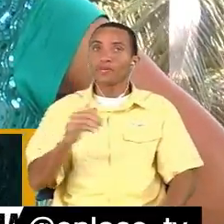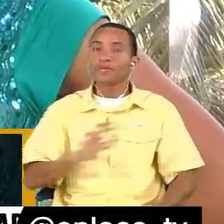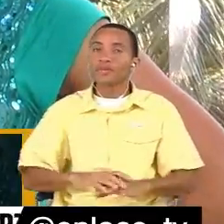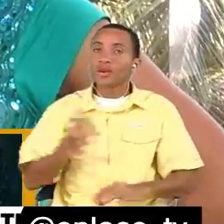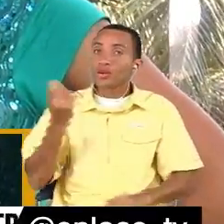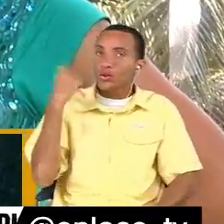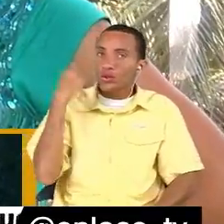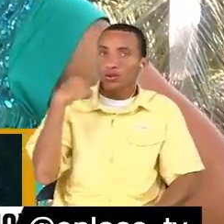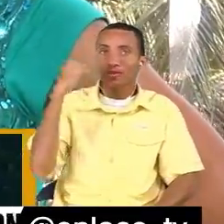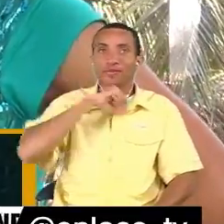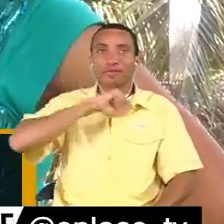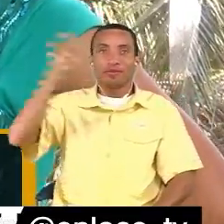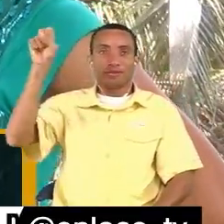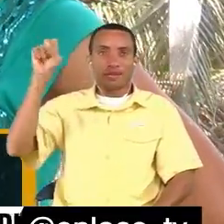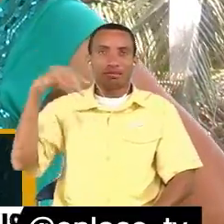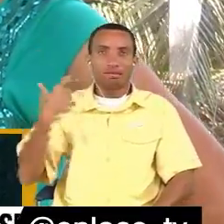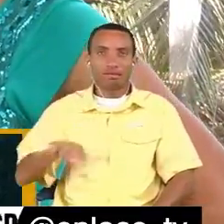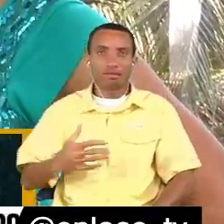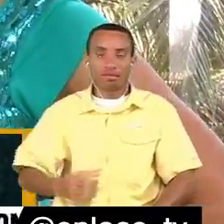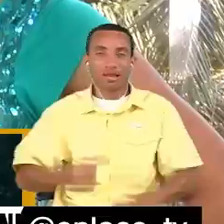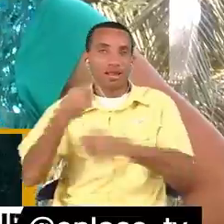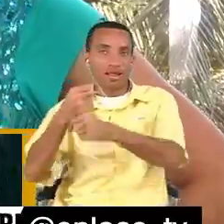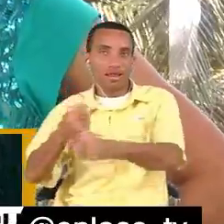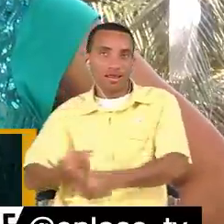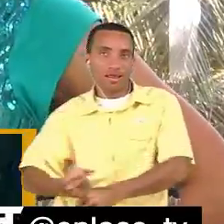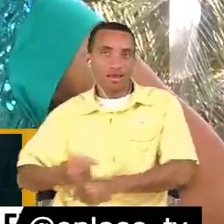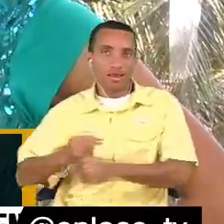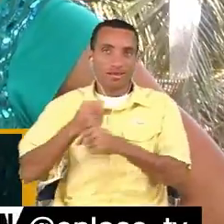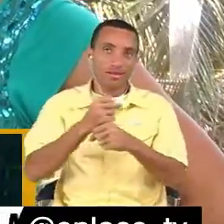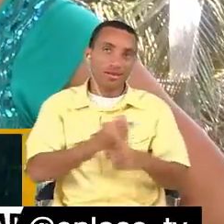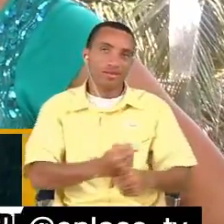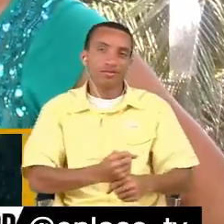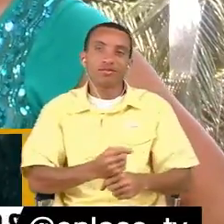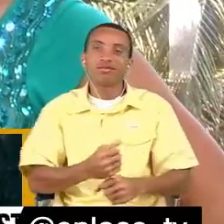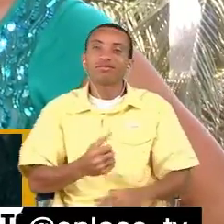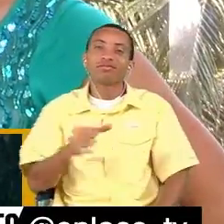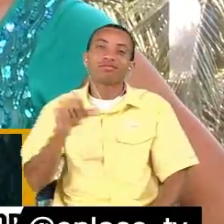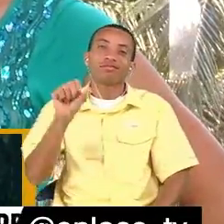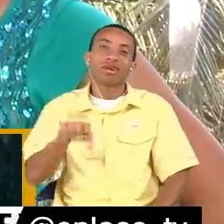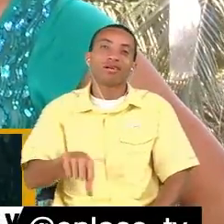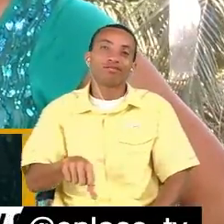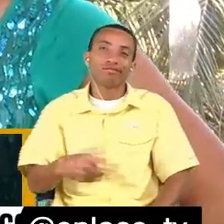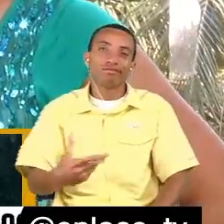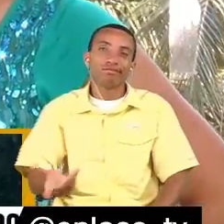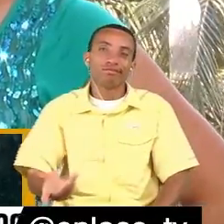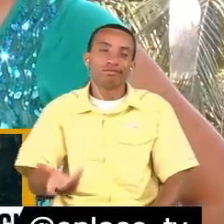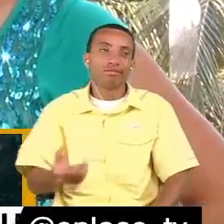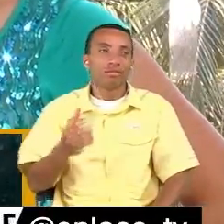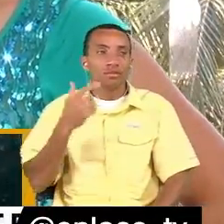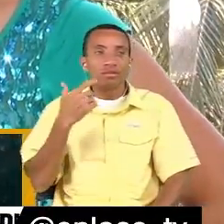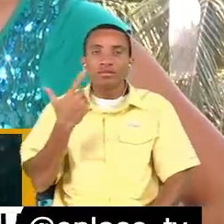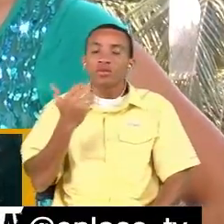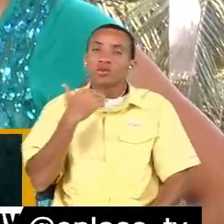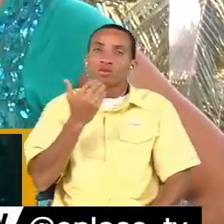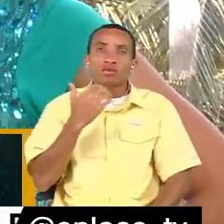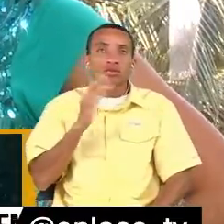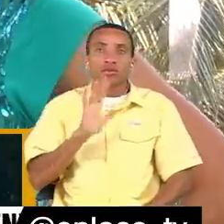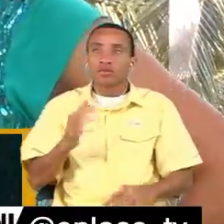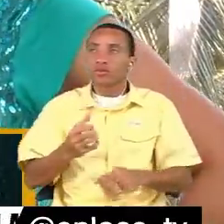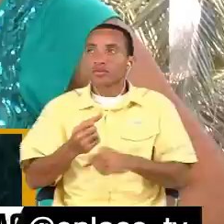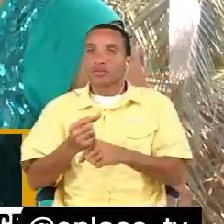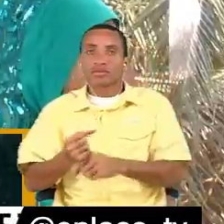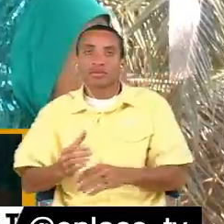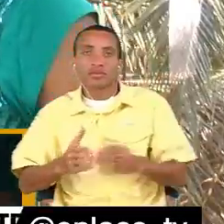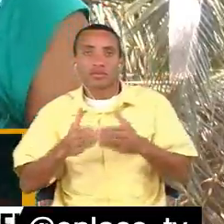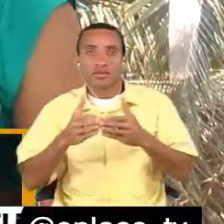de ganar una tronco en cipote a chalupa allá. Pero ¿sabes qué es lo malo? Cuéntame, ¿qué es lo que malo? Que yo no sé manejar por el río. Ay,